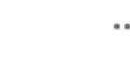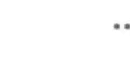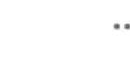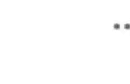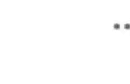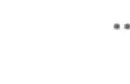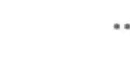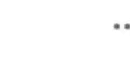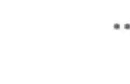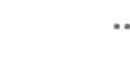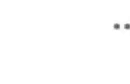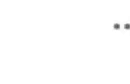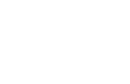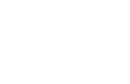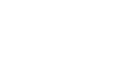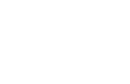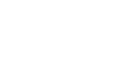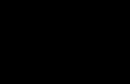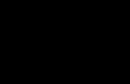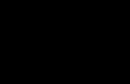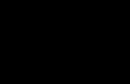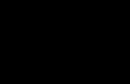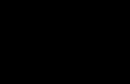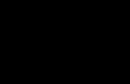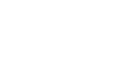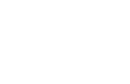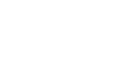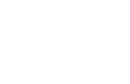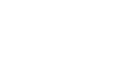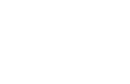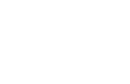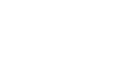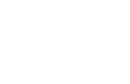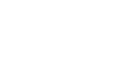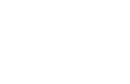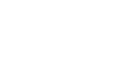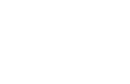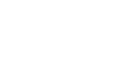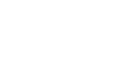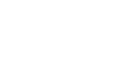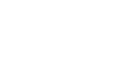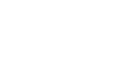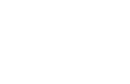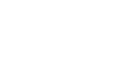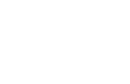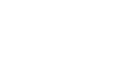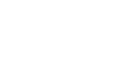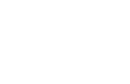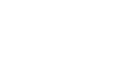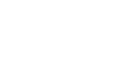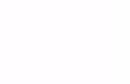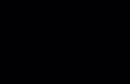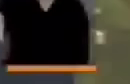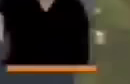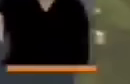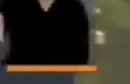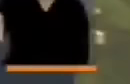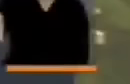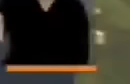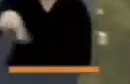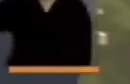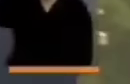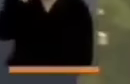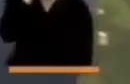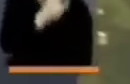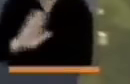la ven? Le hace una verdadera pregunta a esta gente que defiende a capa y espada pues las EPS, como la señora Katy Jubinao, que fue una de las que